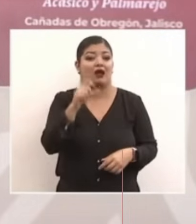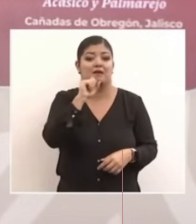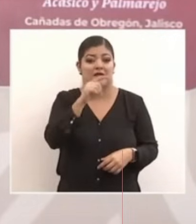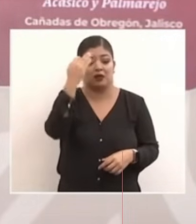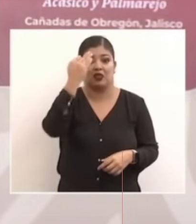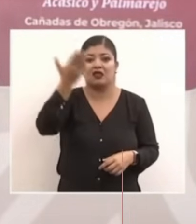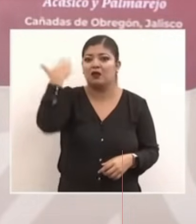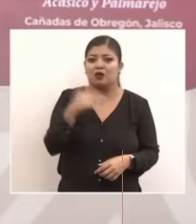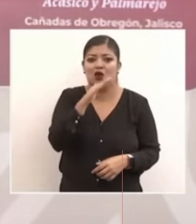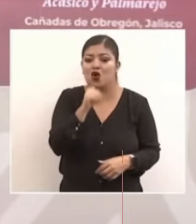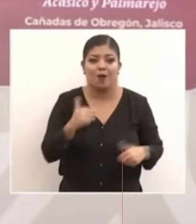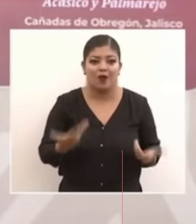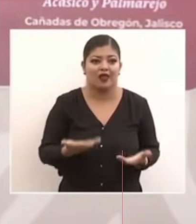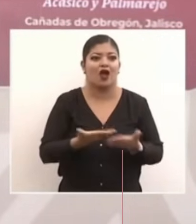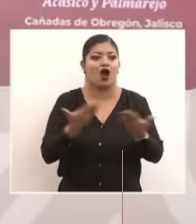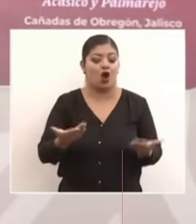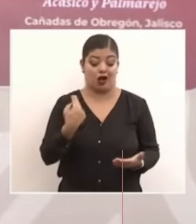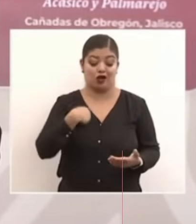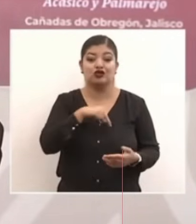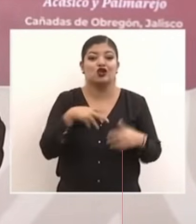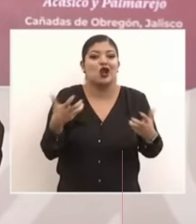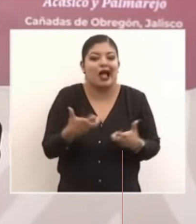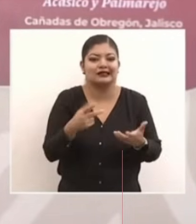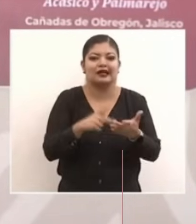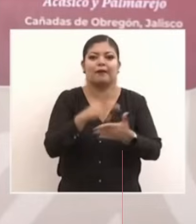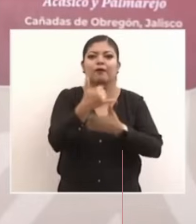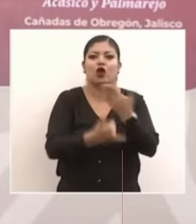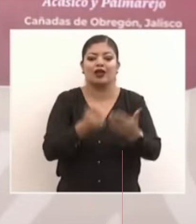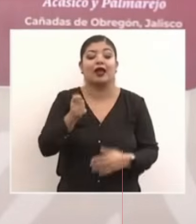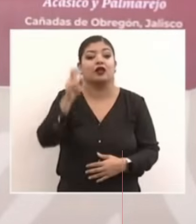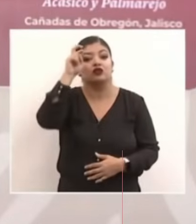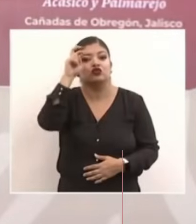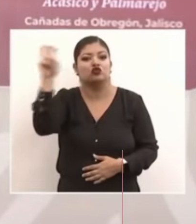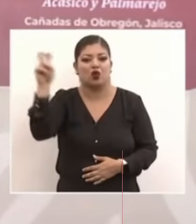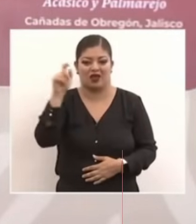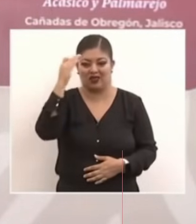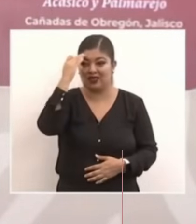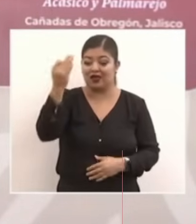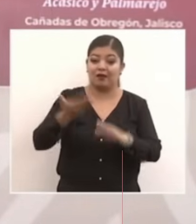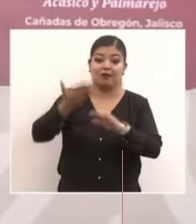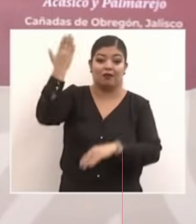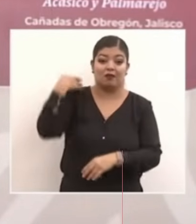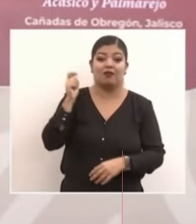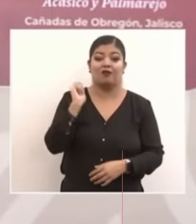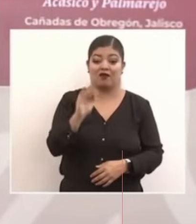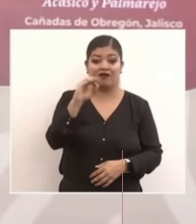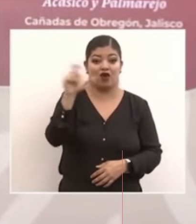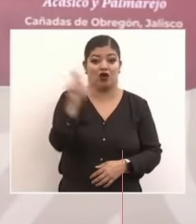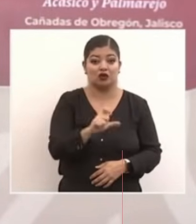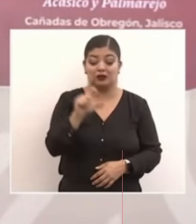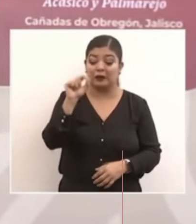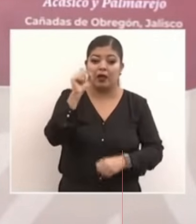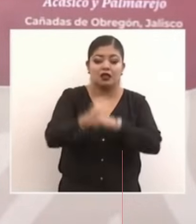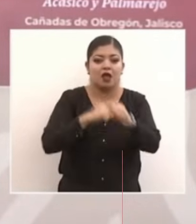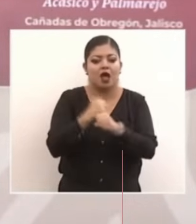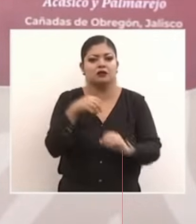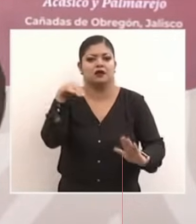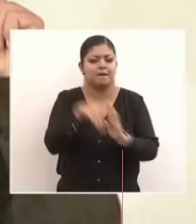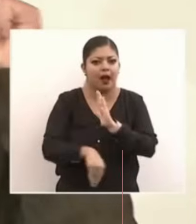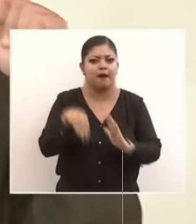camino posible. Estamos hablando de un proyecto que inició en el sexenio de Fox, casi 20 años de fracasos.